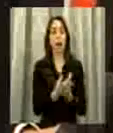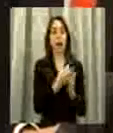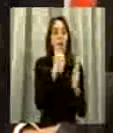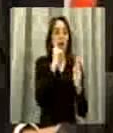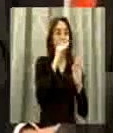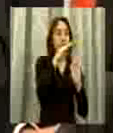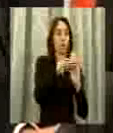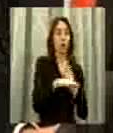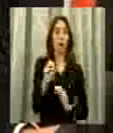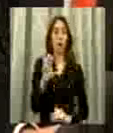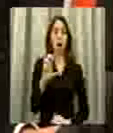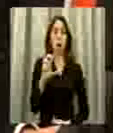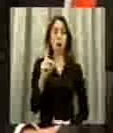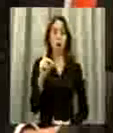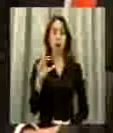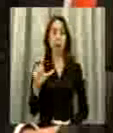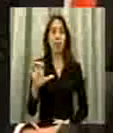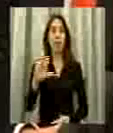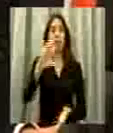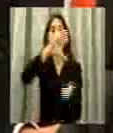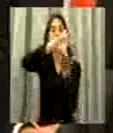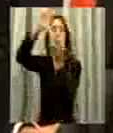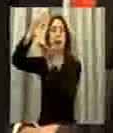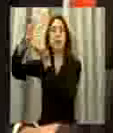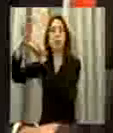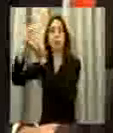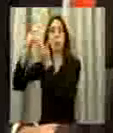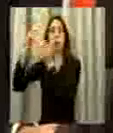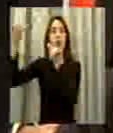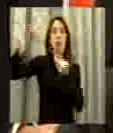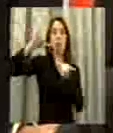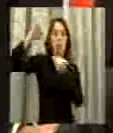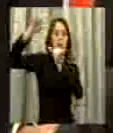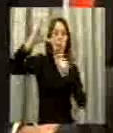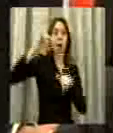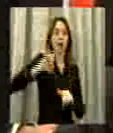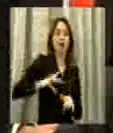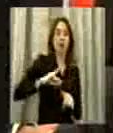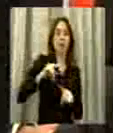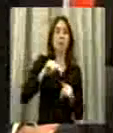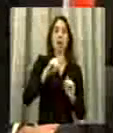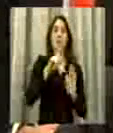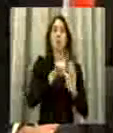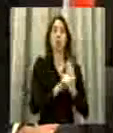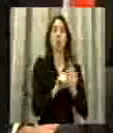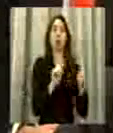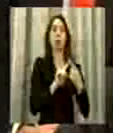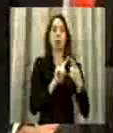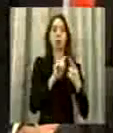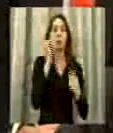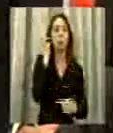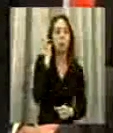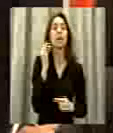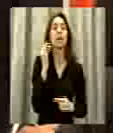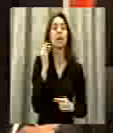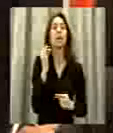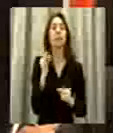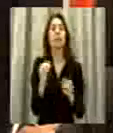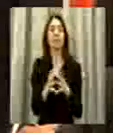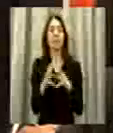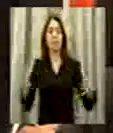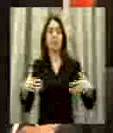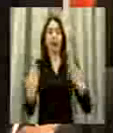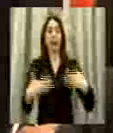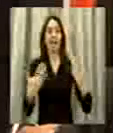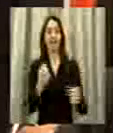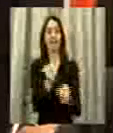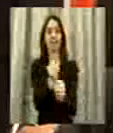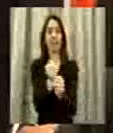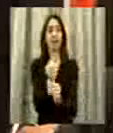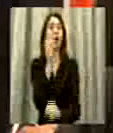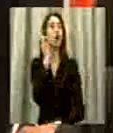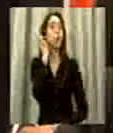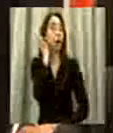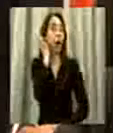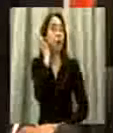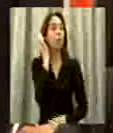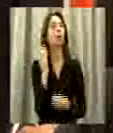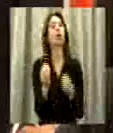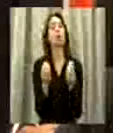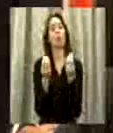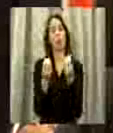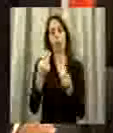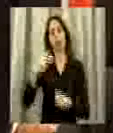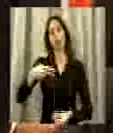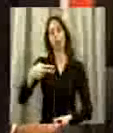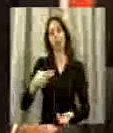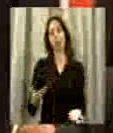a la OCDE, baja respecto de países de ingresos similar, por lo tanto el hecho de que tengamos una mayor creación de empleo en mujeres es una buena noticia